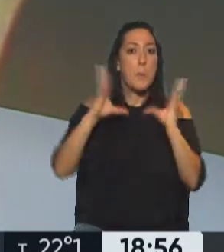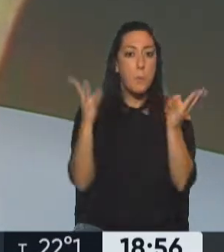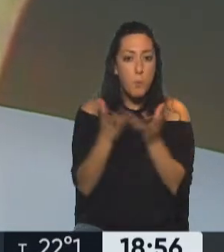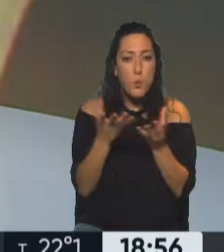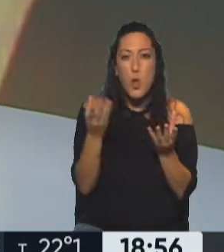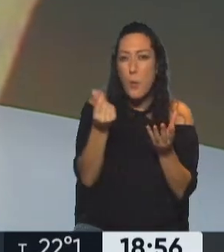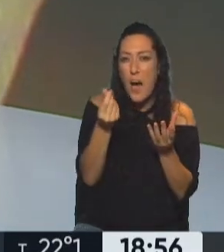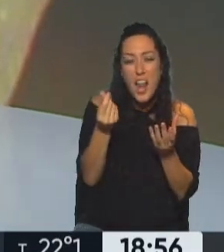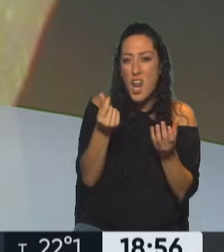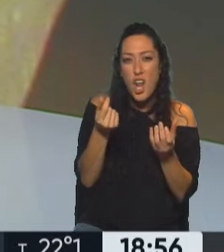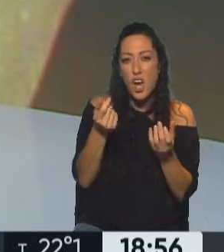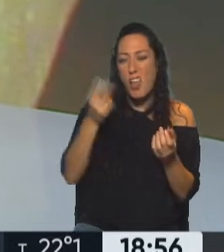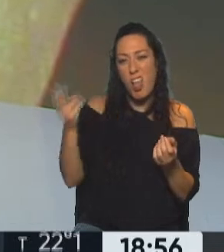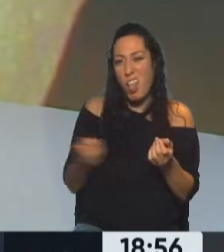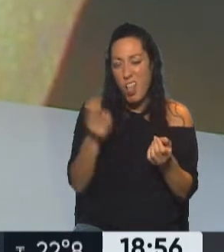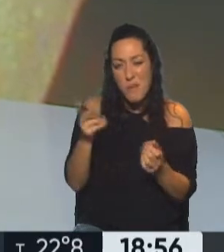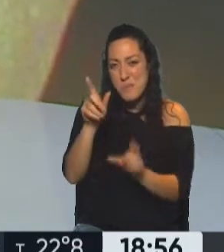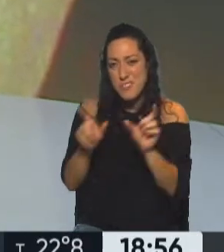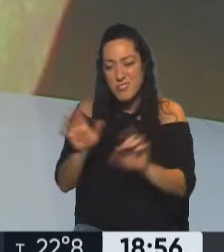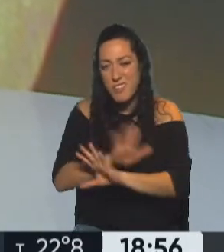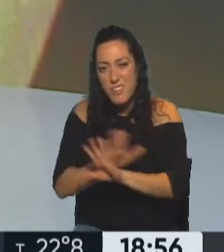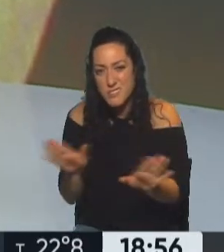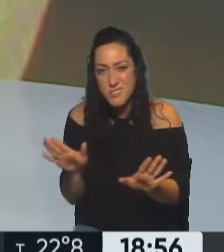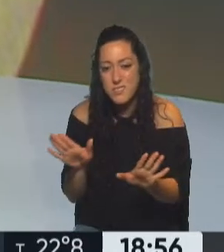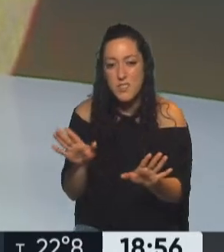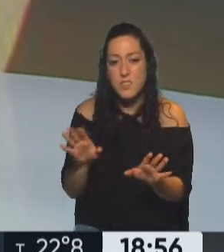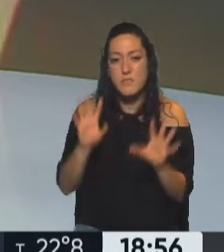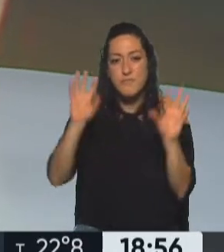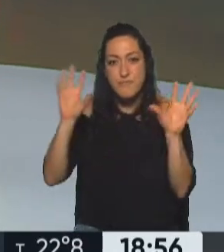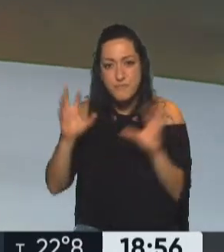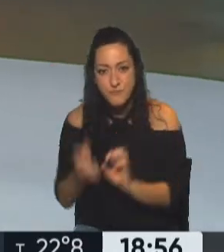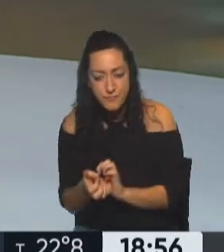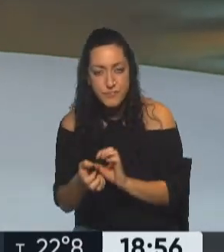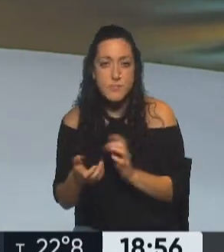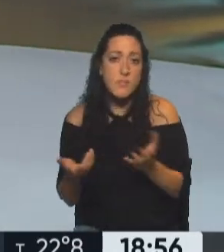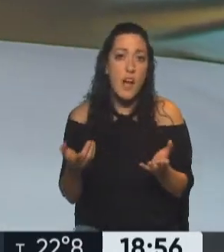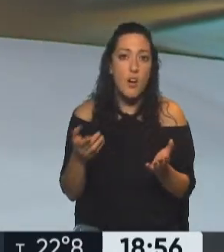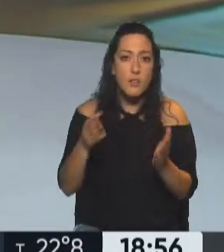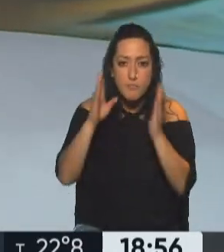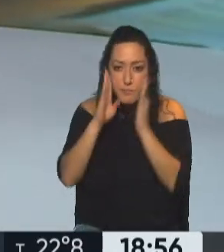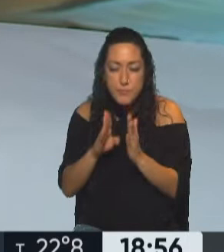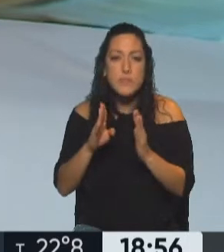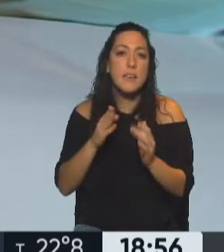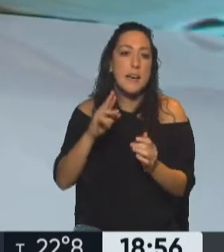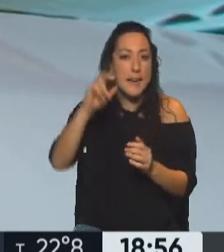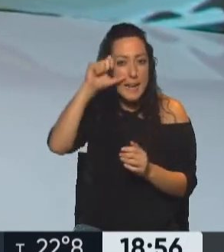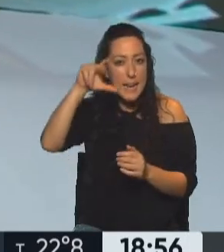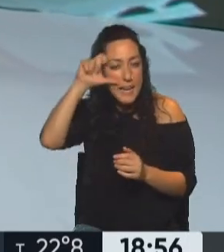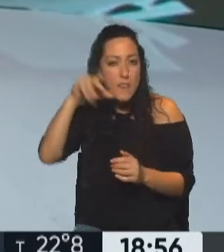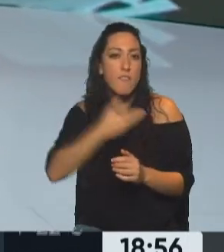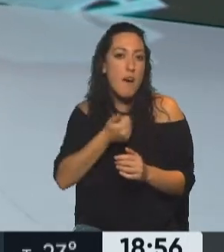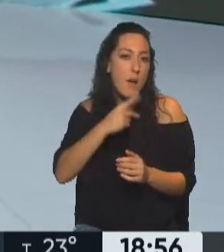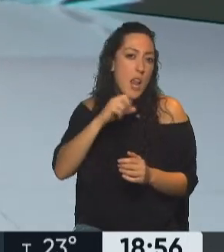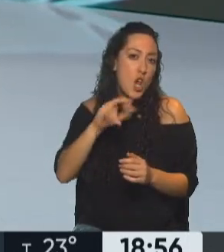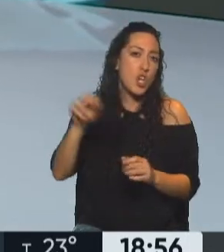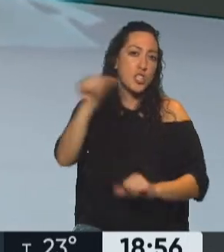desvalorizados los seres humanos este hombre hizo pie no sólo en rené sino en favaloro y en el mundo de la ciencia